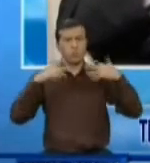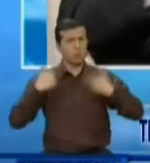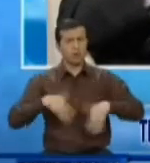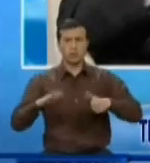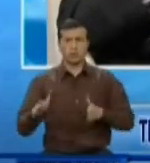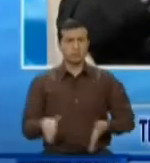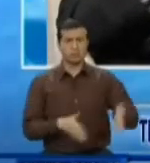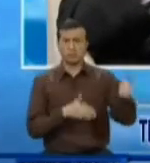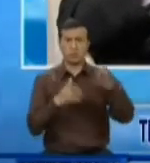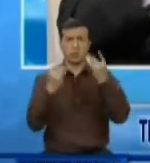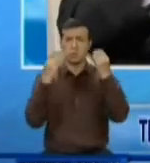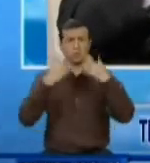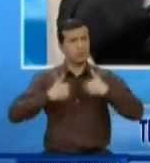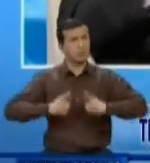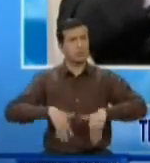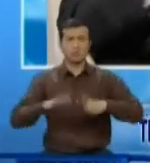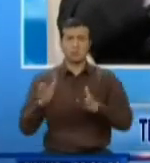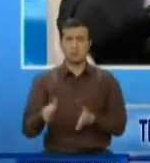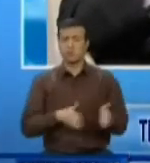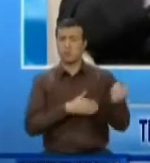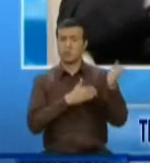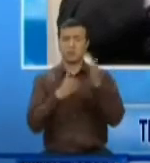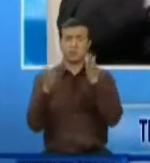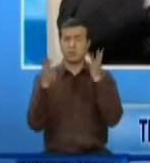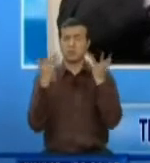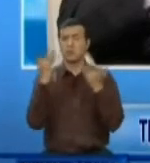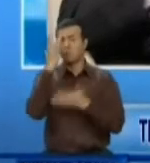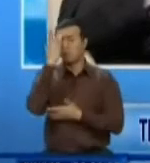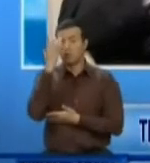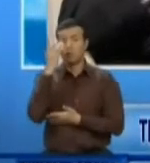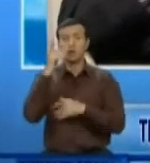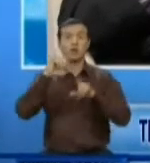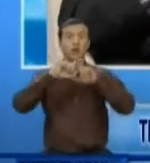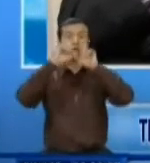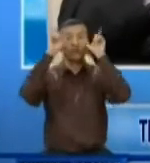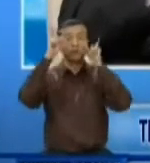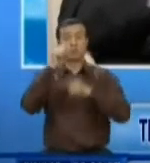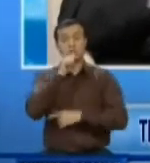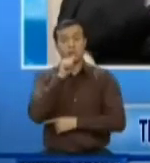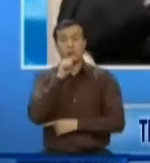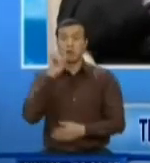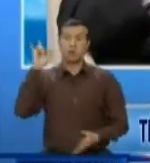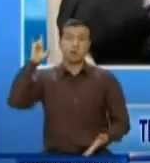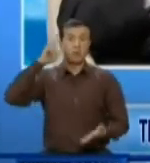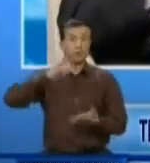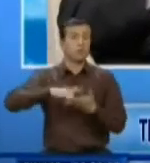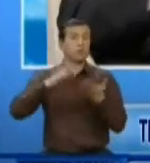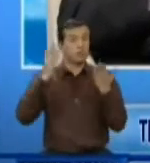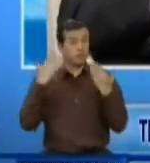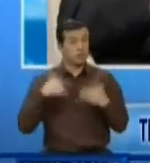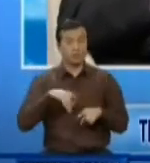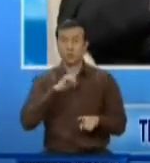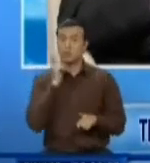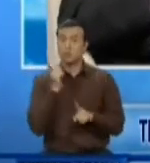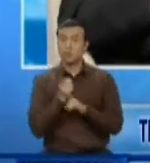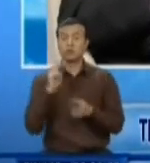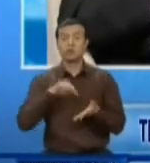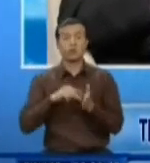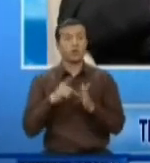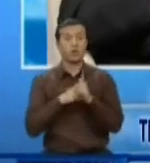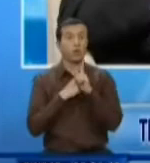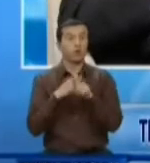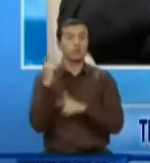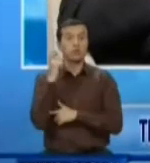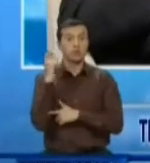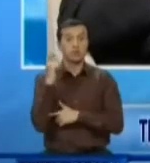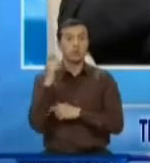carreteras muchas de las carreteras se han construido con contratación privada aeropuertos no hemos visto que se han construido no no es que era indispensable